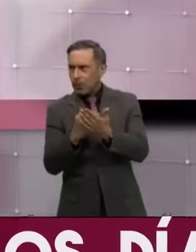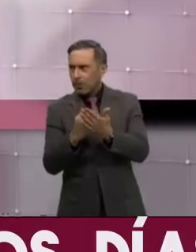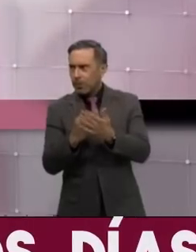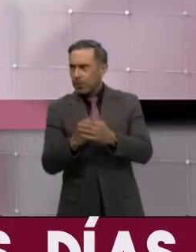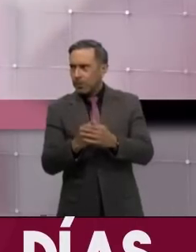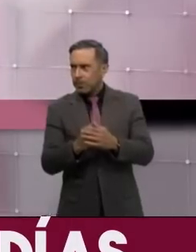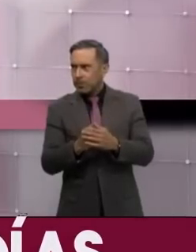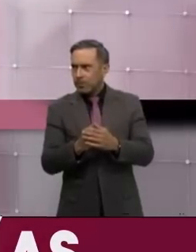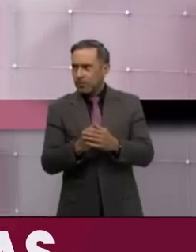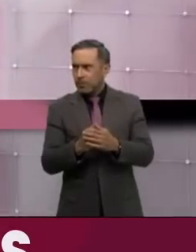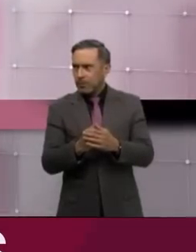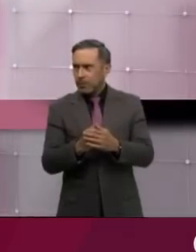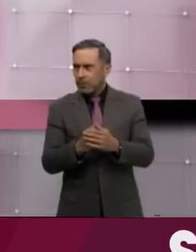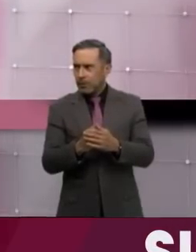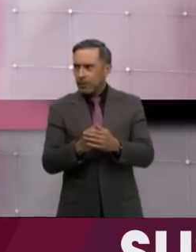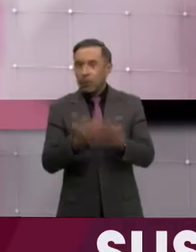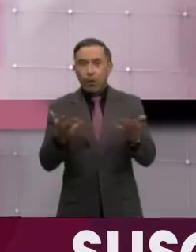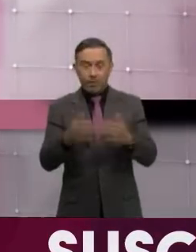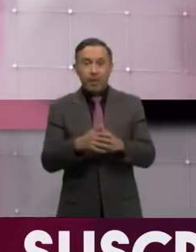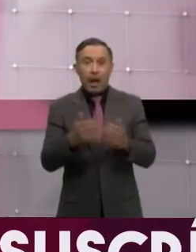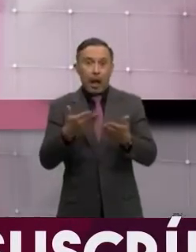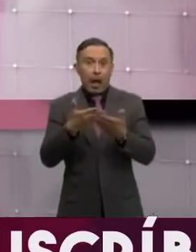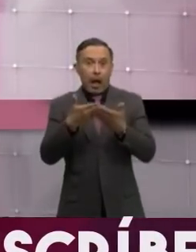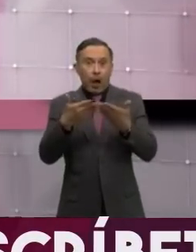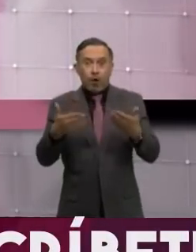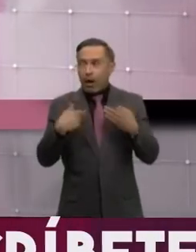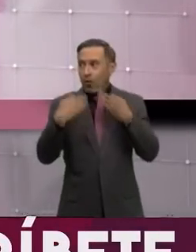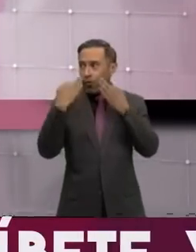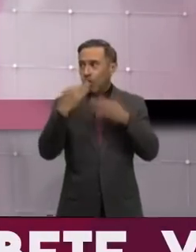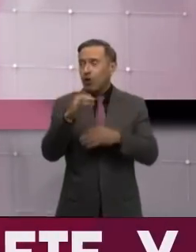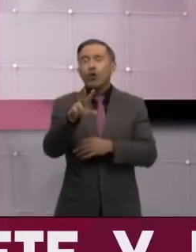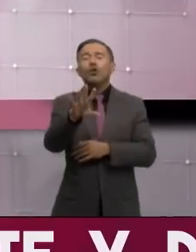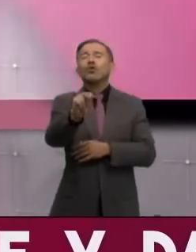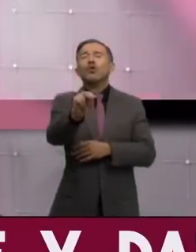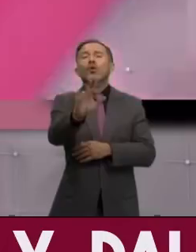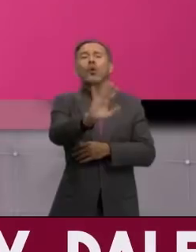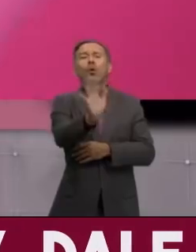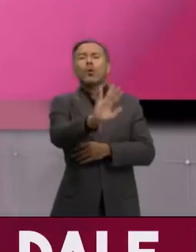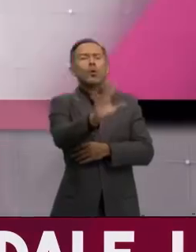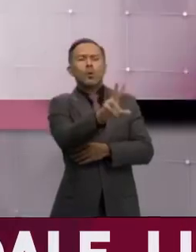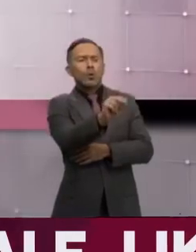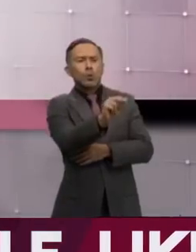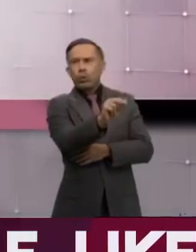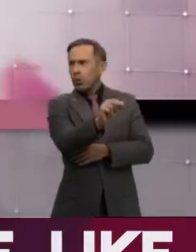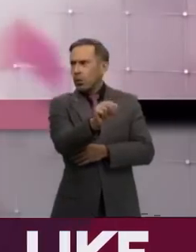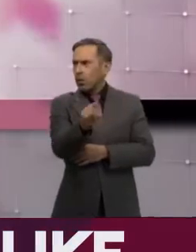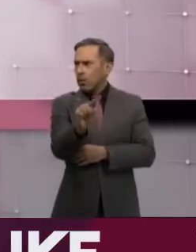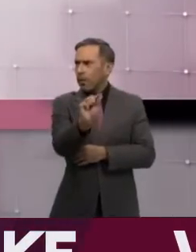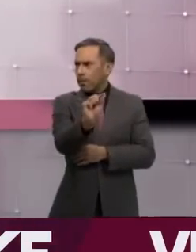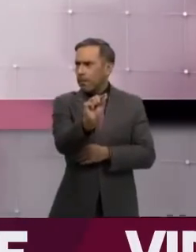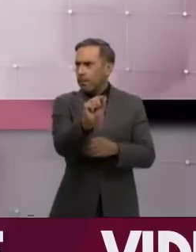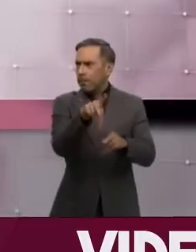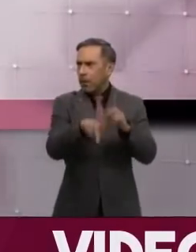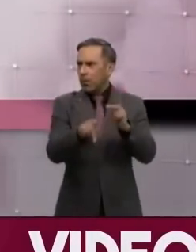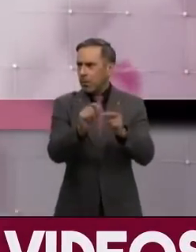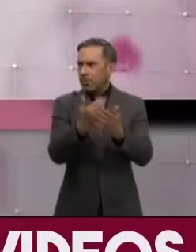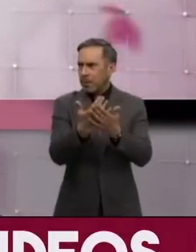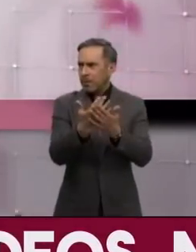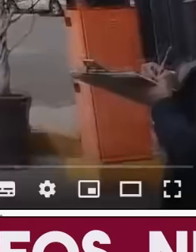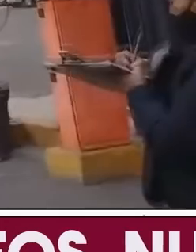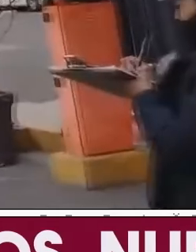bueno ya estamos viendo que también la moderación estado teniendo una participación aquí la